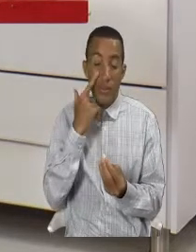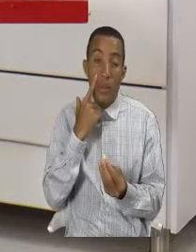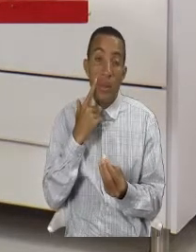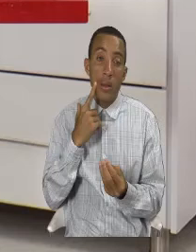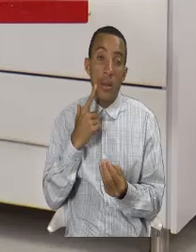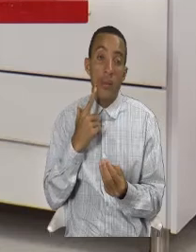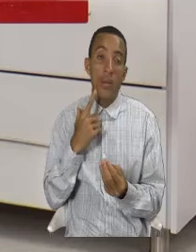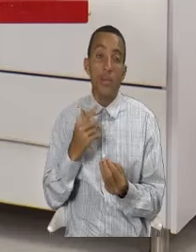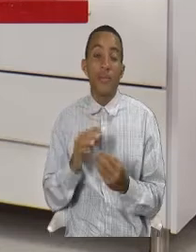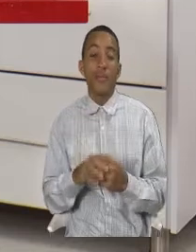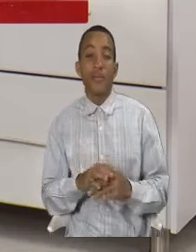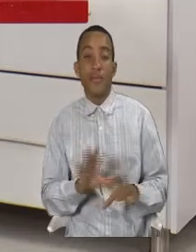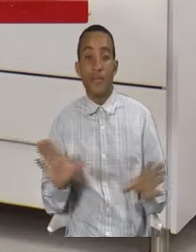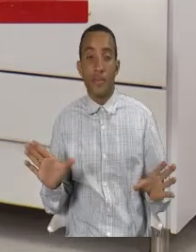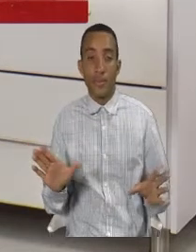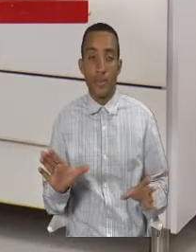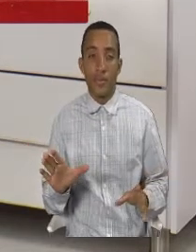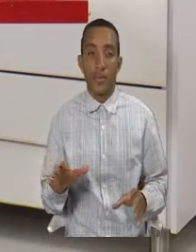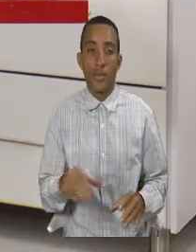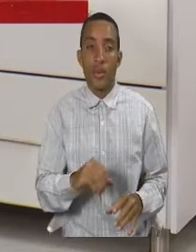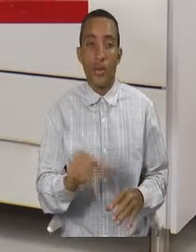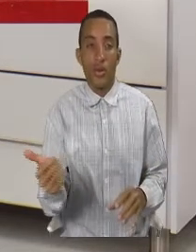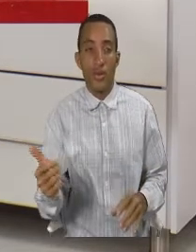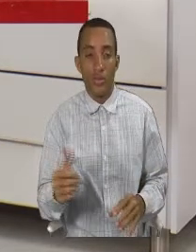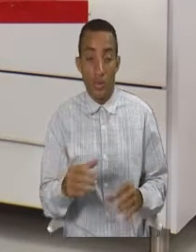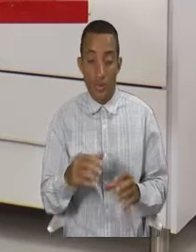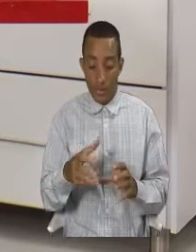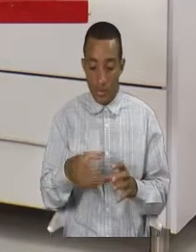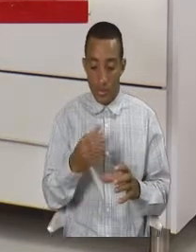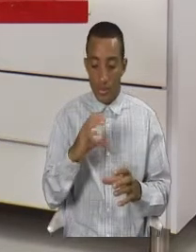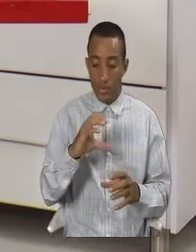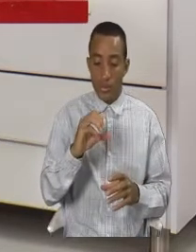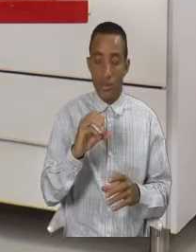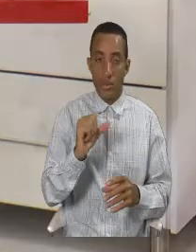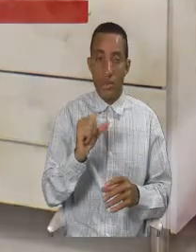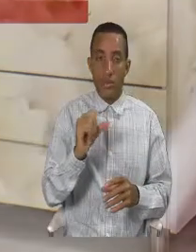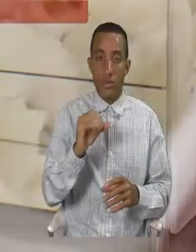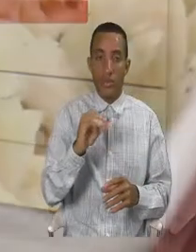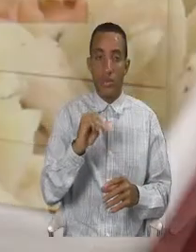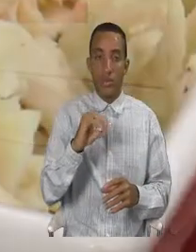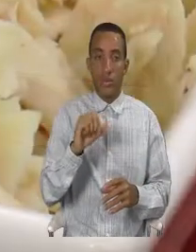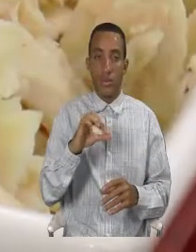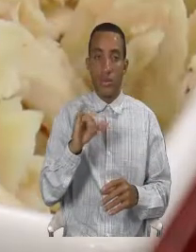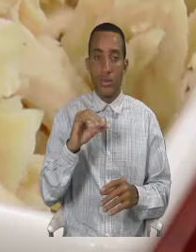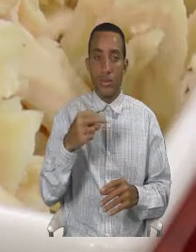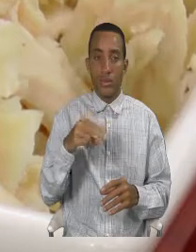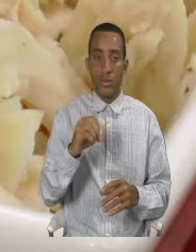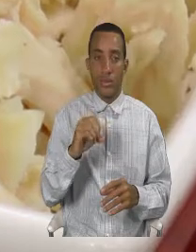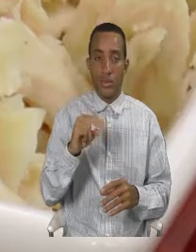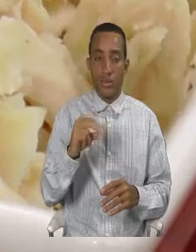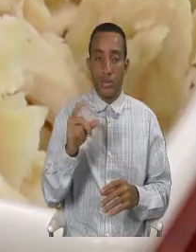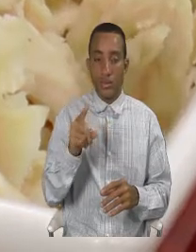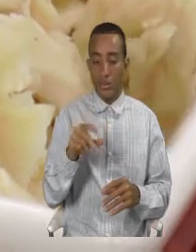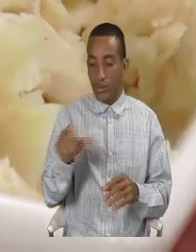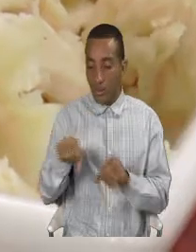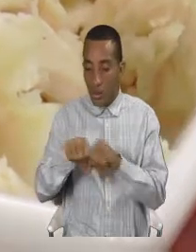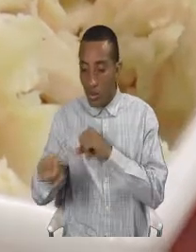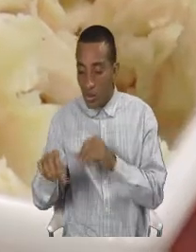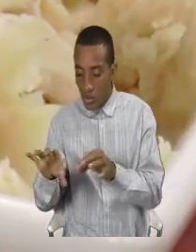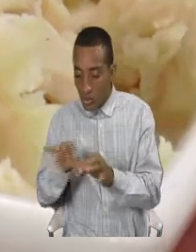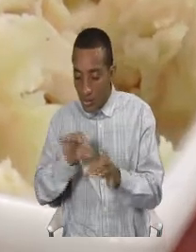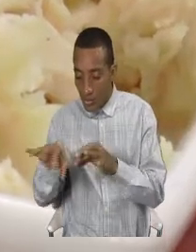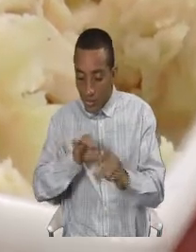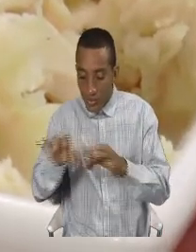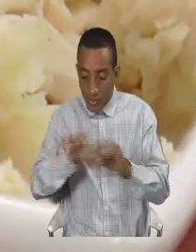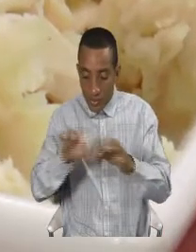Vamos a saltear los champiñones, adicionamos el pollo desmechado y vamos a utilizar crema de leche y una base de